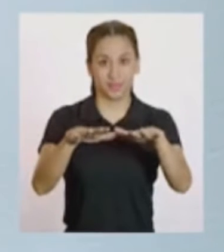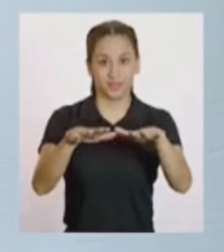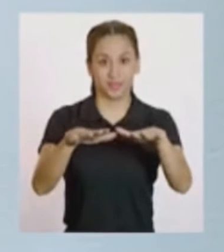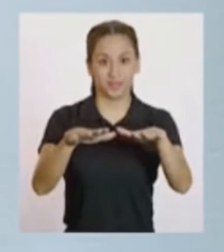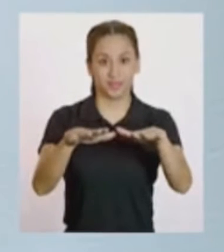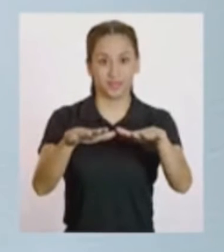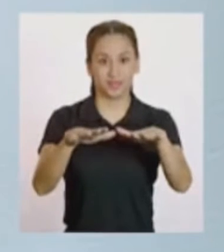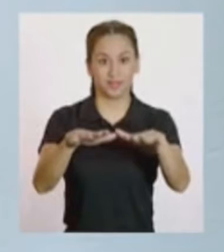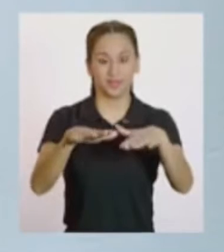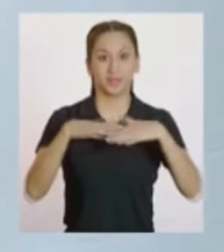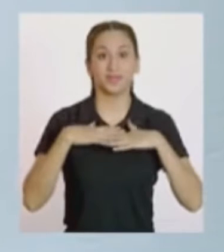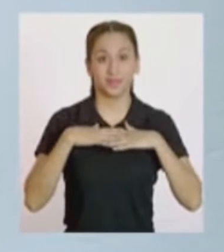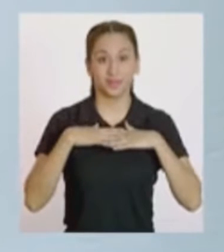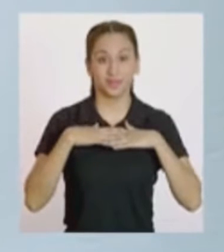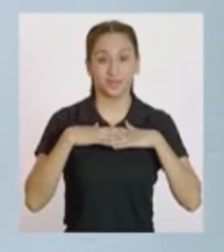adelante,